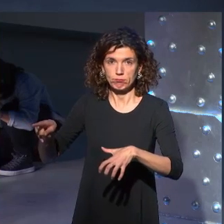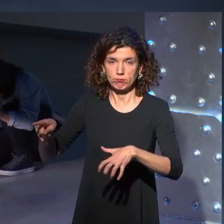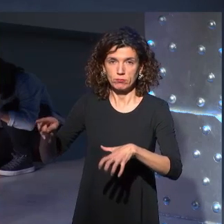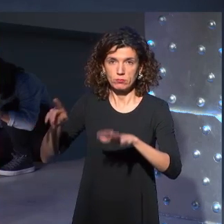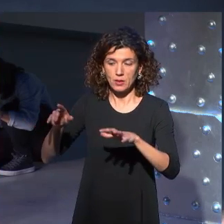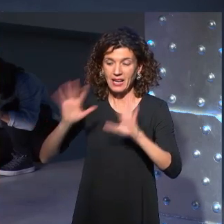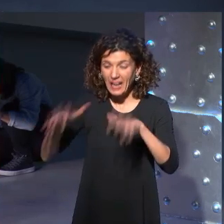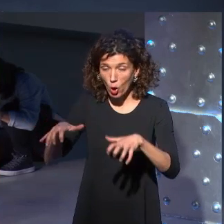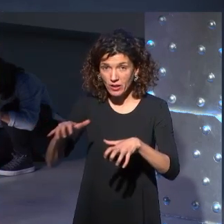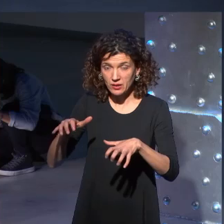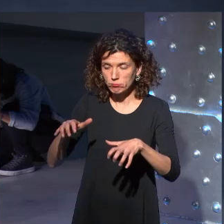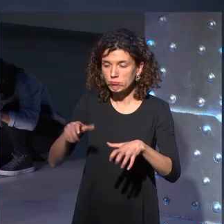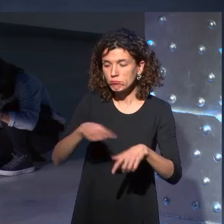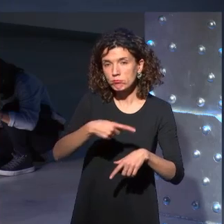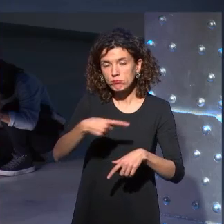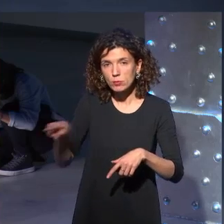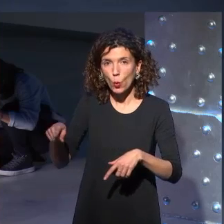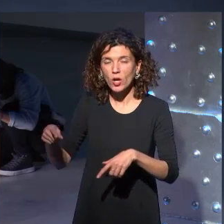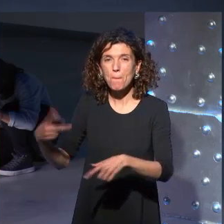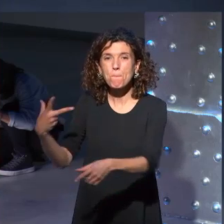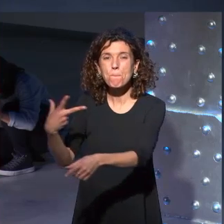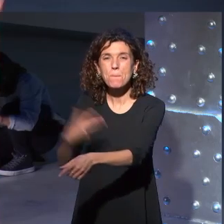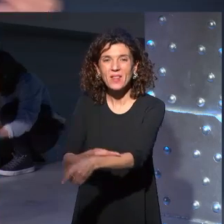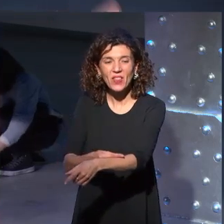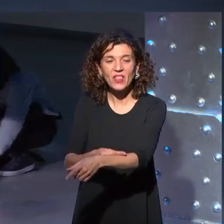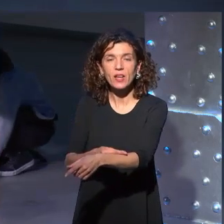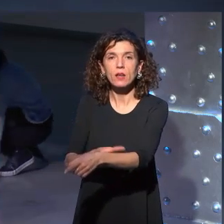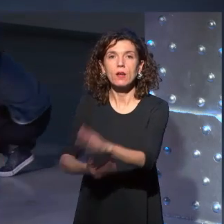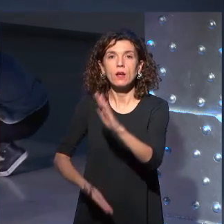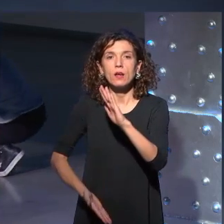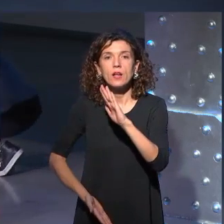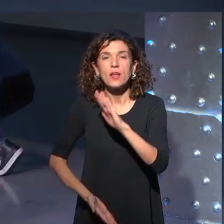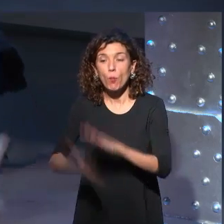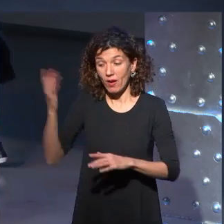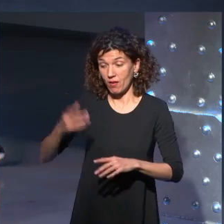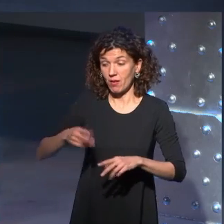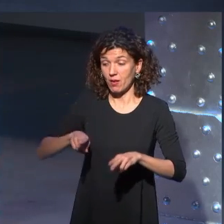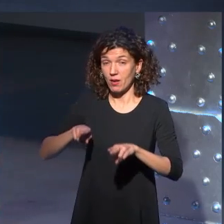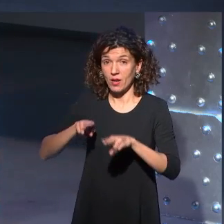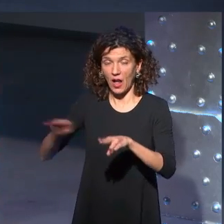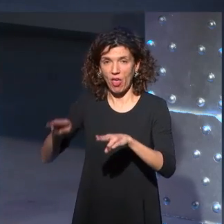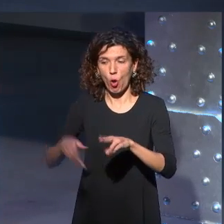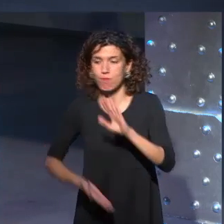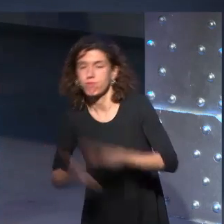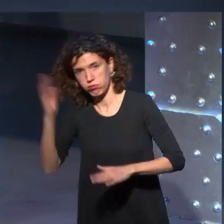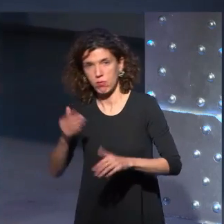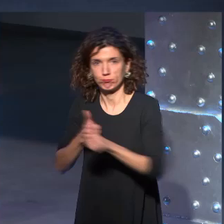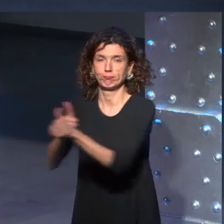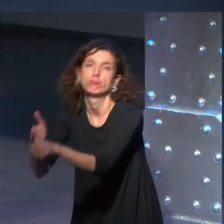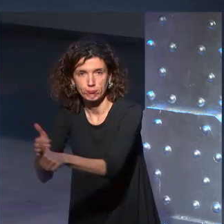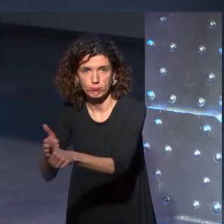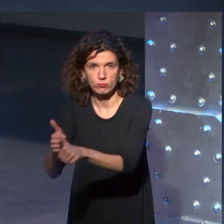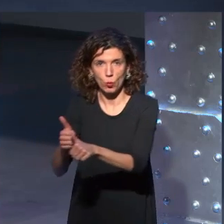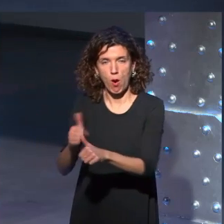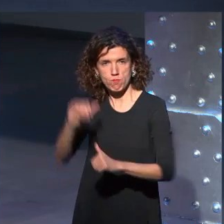luego les meten una medicina para que estén atontados y se lo sueltan al cazador y se siente muy macho. Eso nos parece a